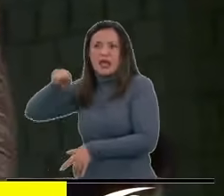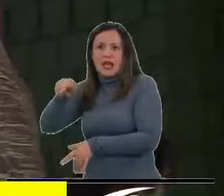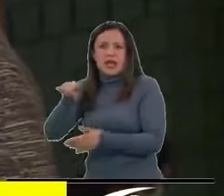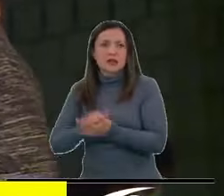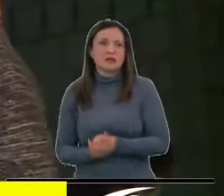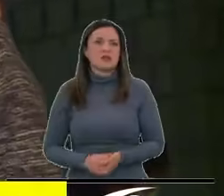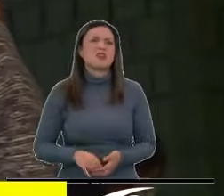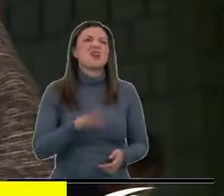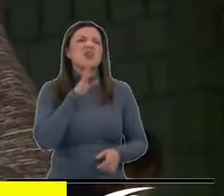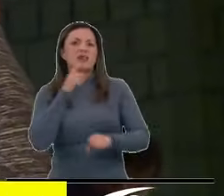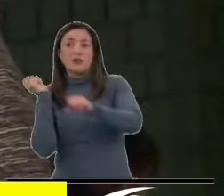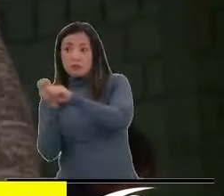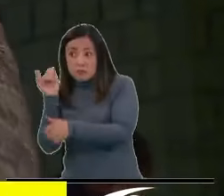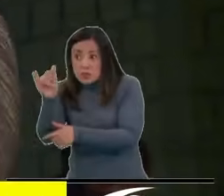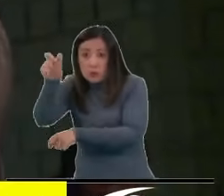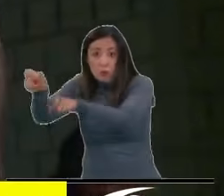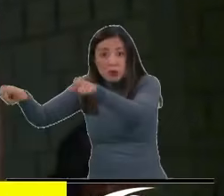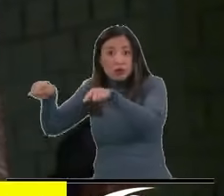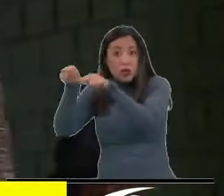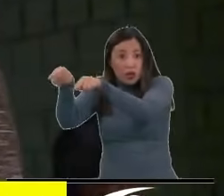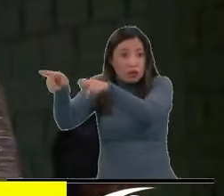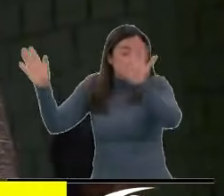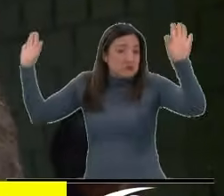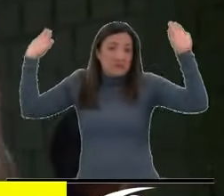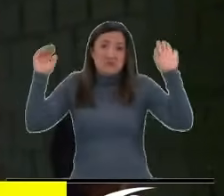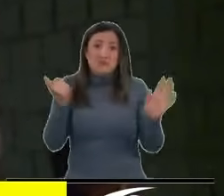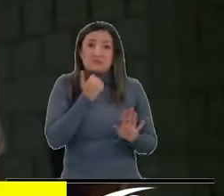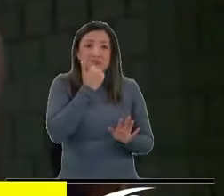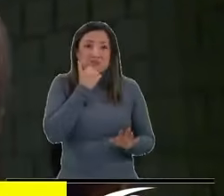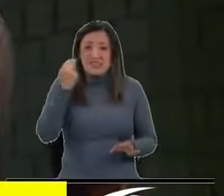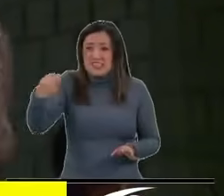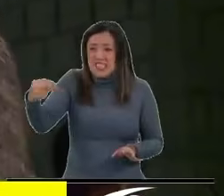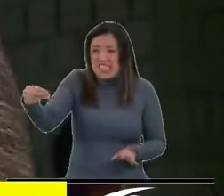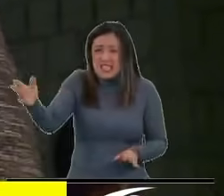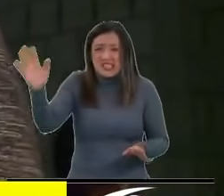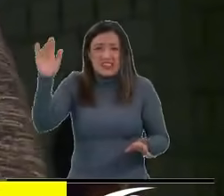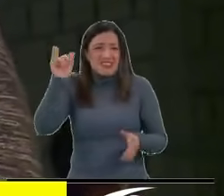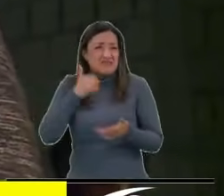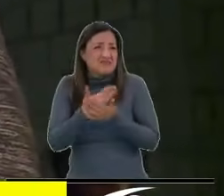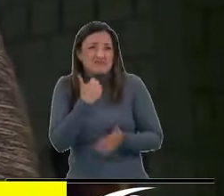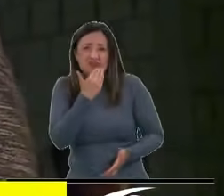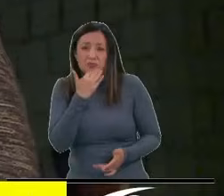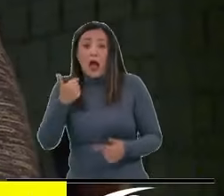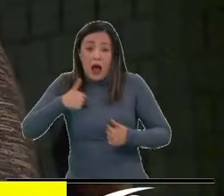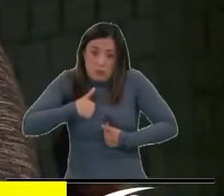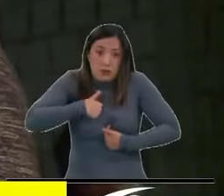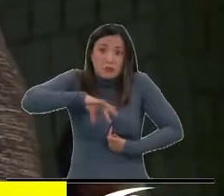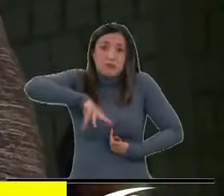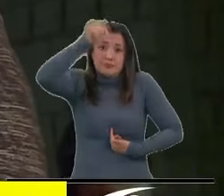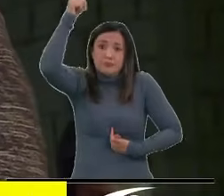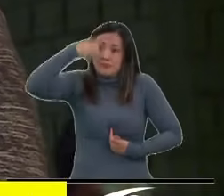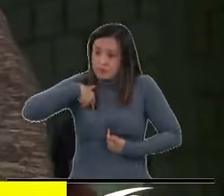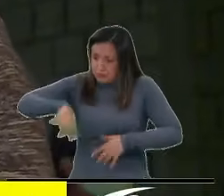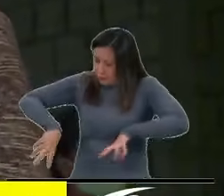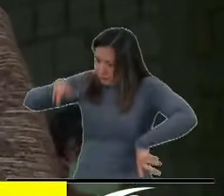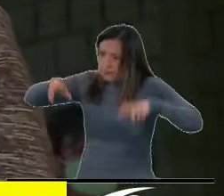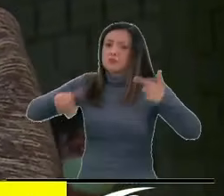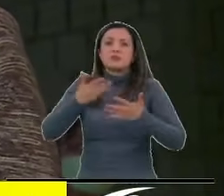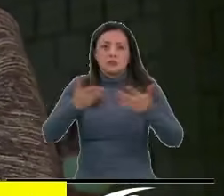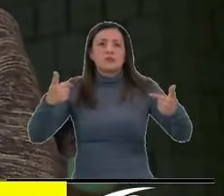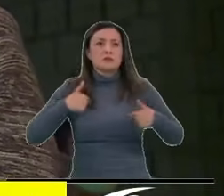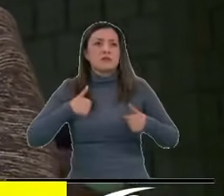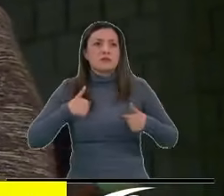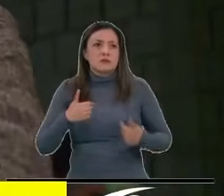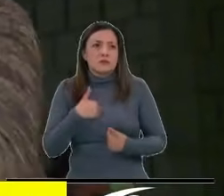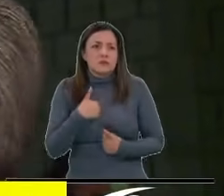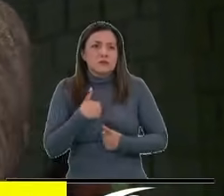hueco? La misma gente. Ellos, no sé, soñaron, no sé, esa misma. A mí me robaron. A mí me